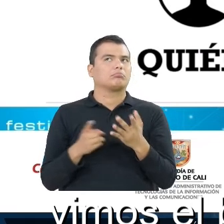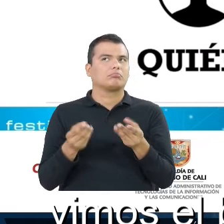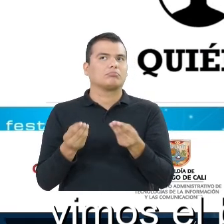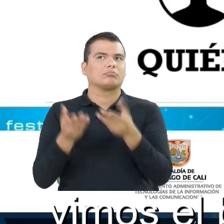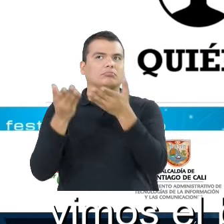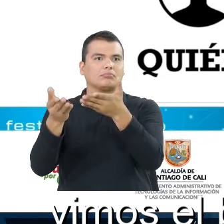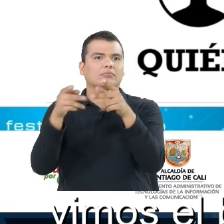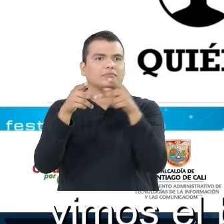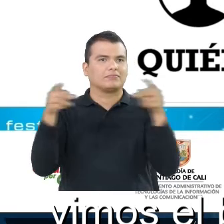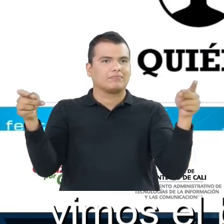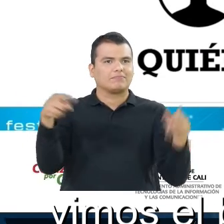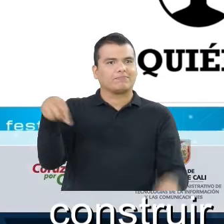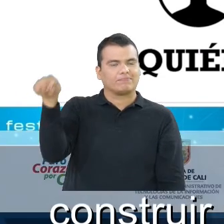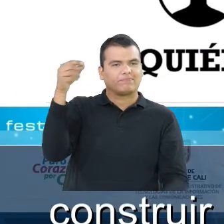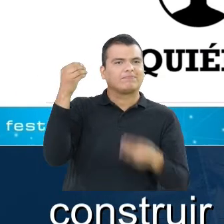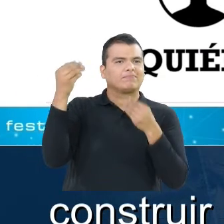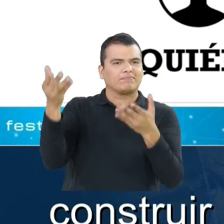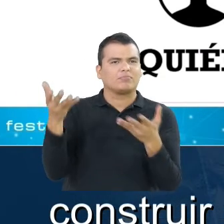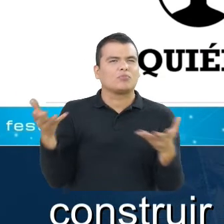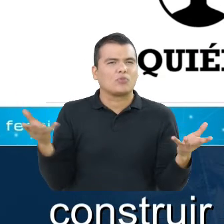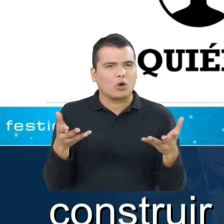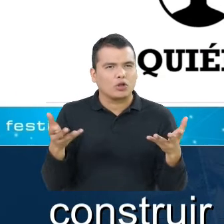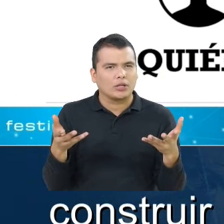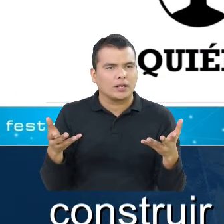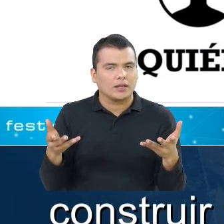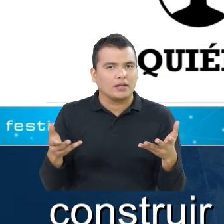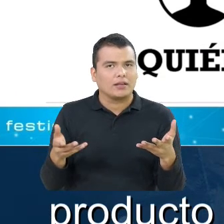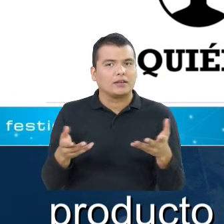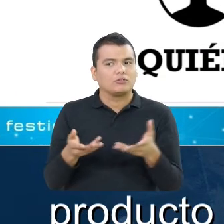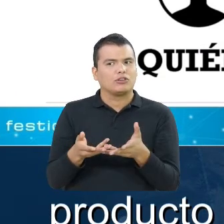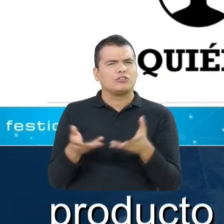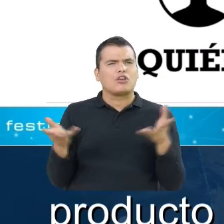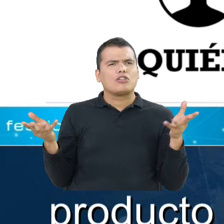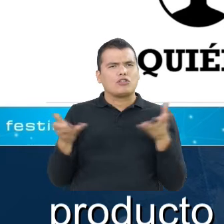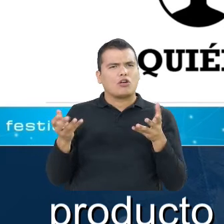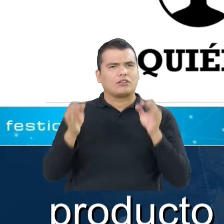a nuestro buyer persona, que es el dónde? Entonces,